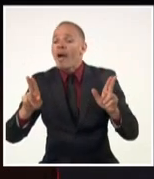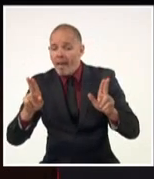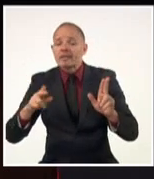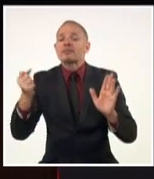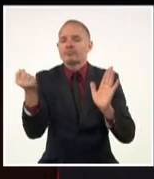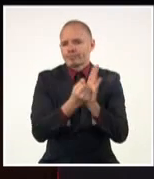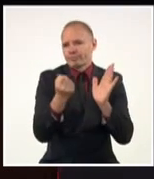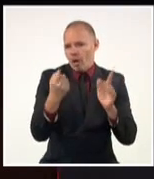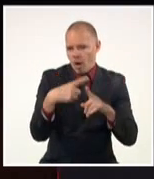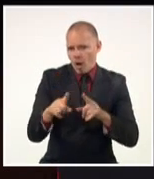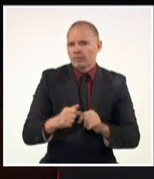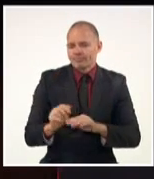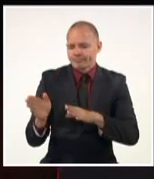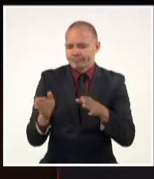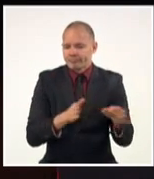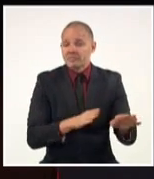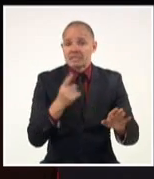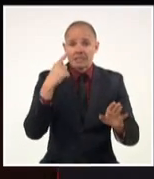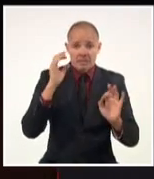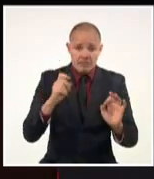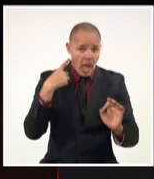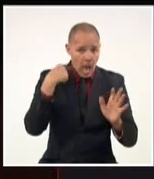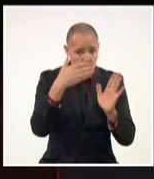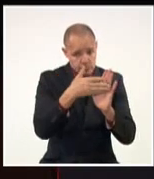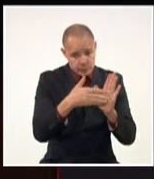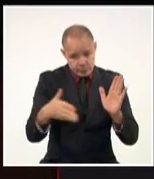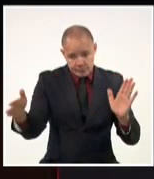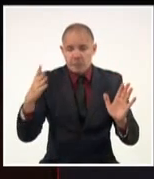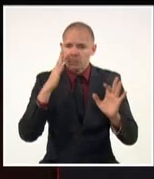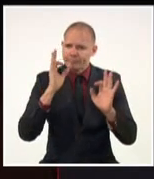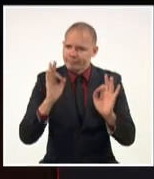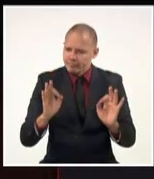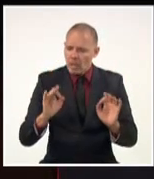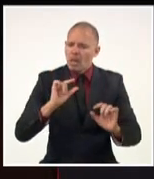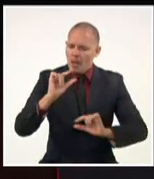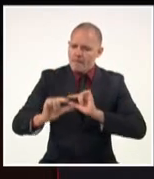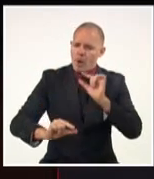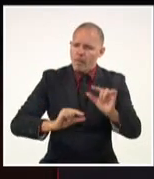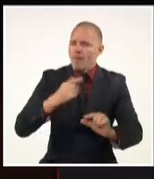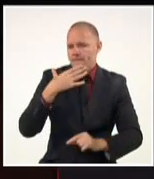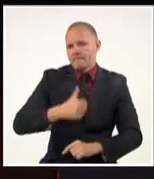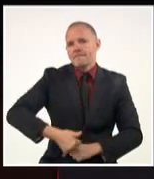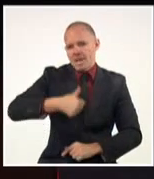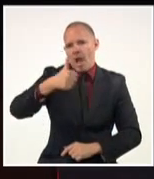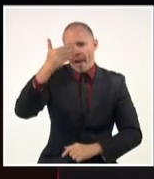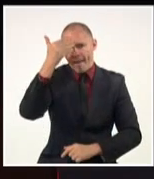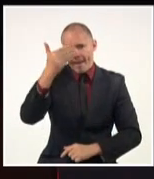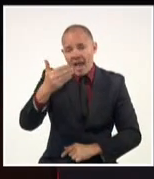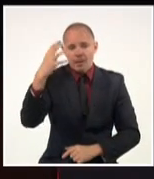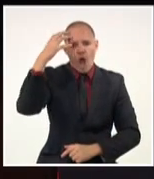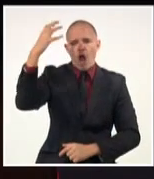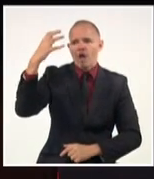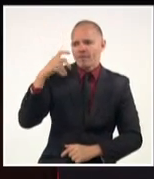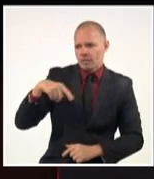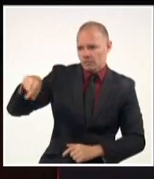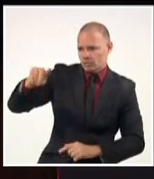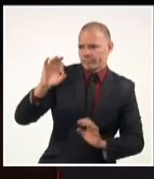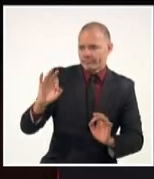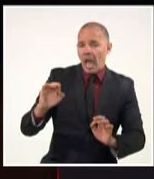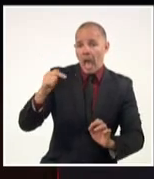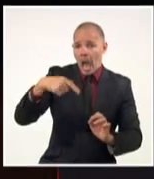años ha fortalecido y perfeccionado el nuevo Estado socialista y establece sus órganos de poder